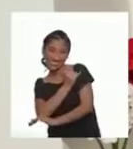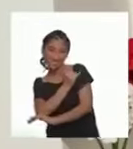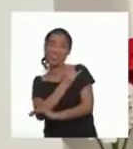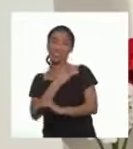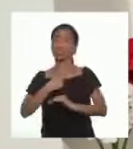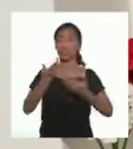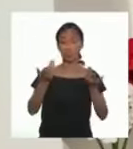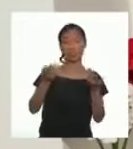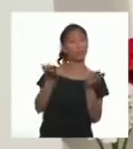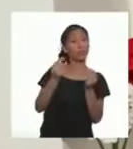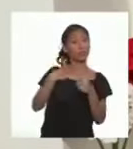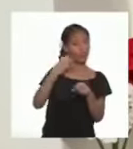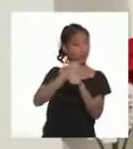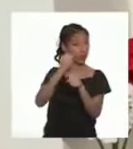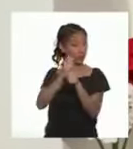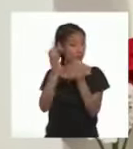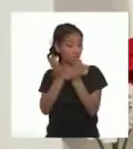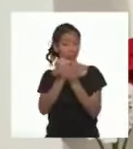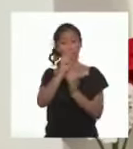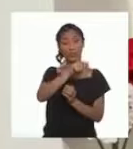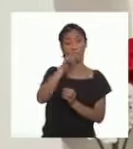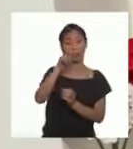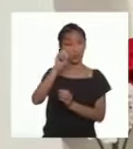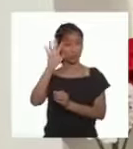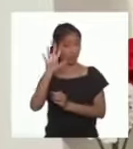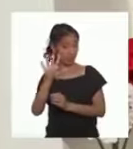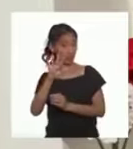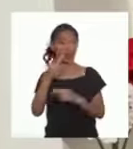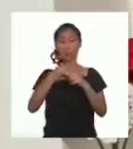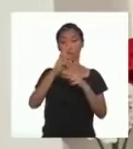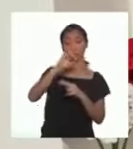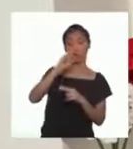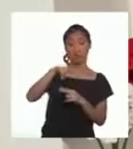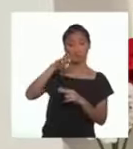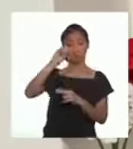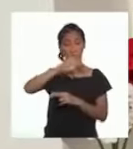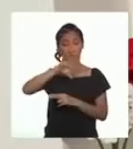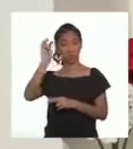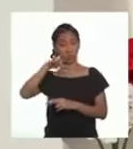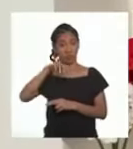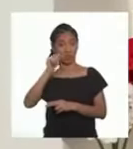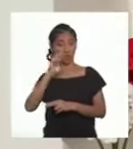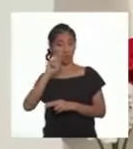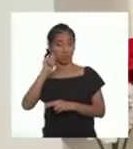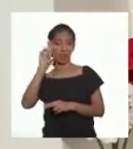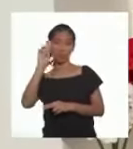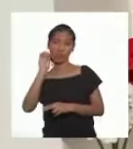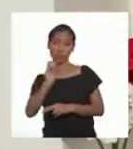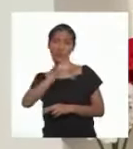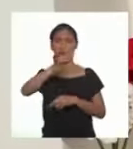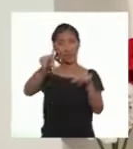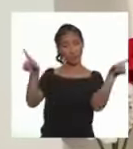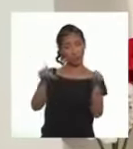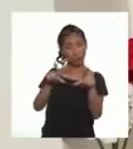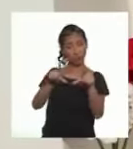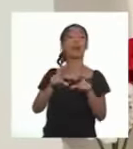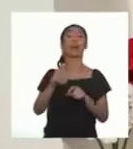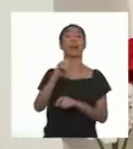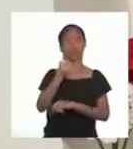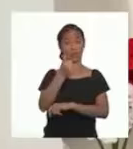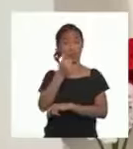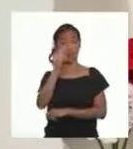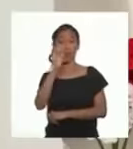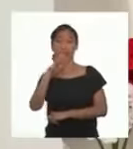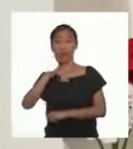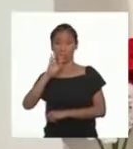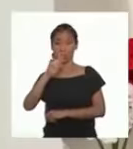Institución Educativa 125 Divino Maestro. Esto queda en el departamento de Apurímac, provincia de Abancay.